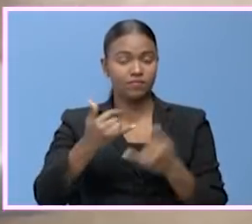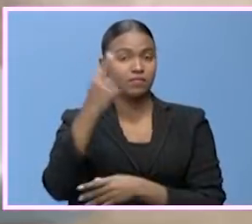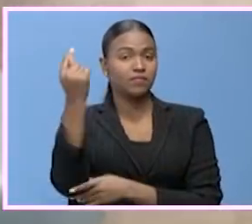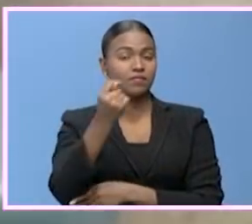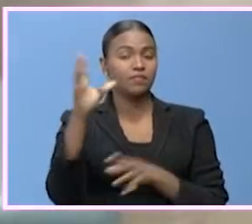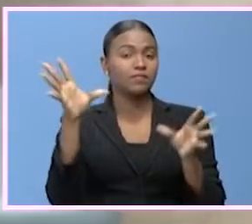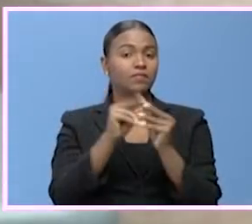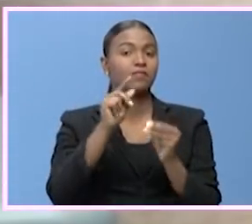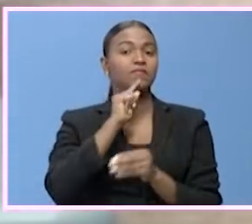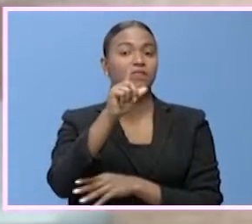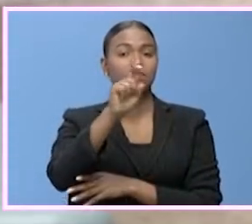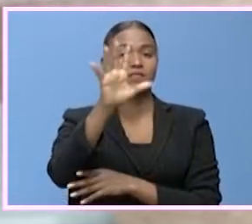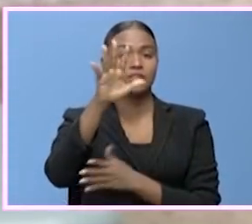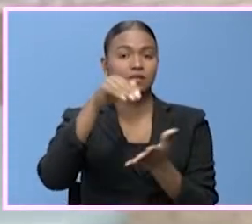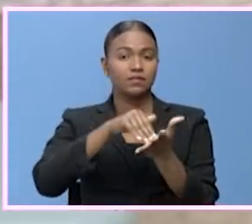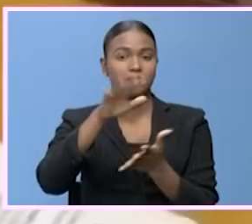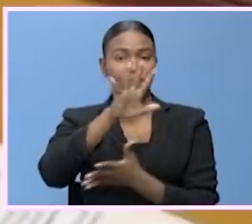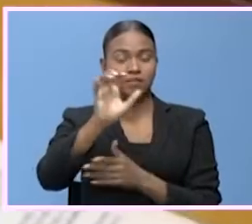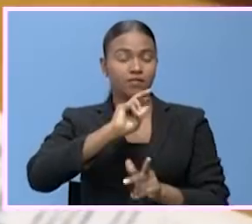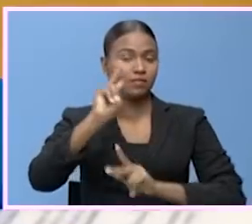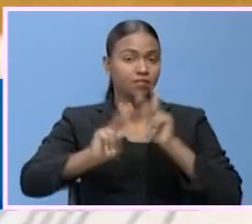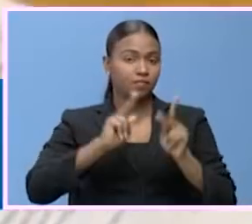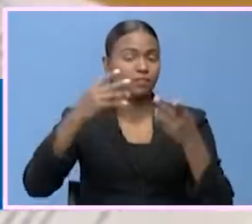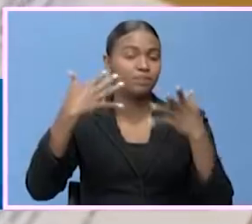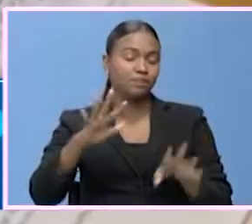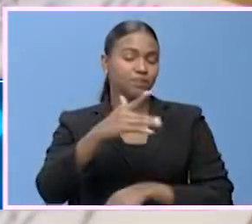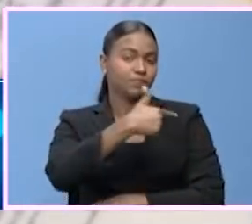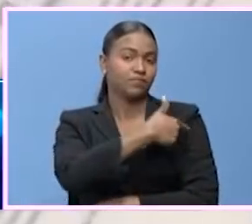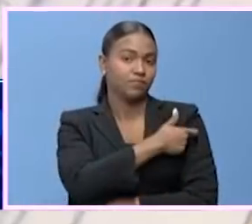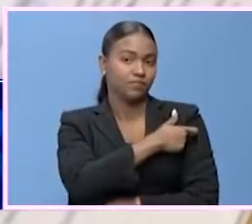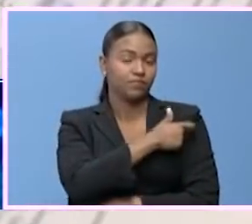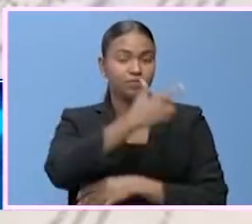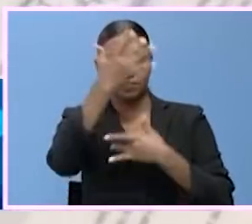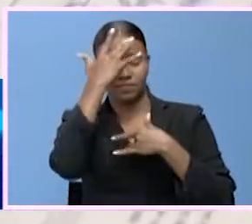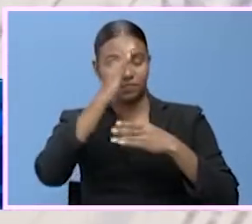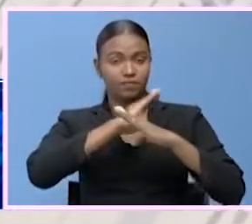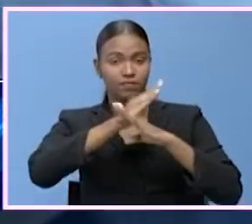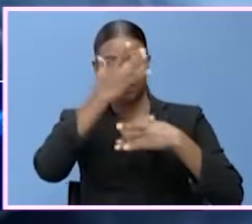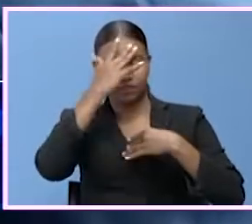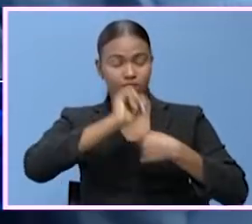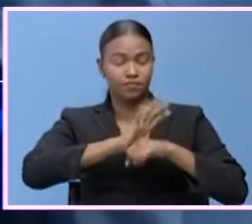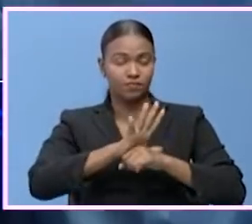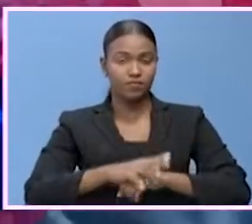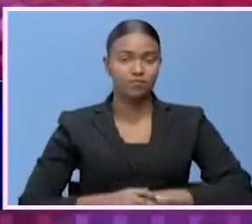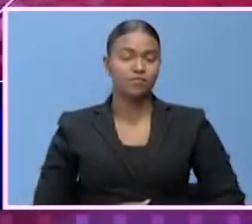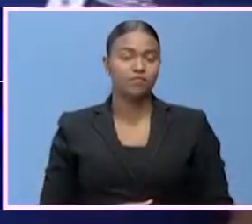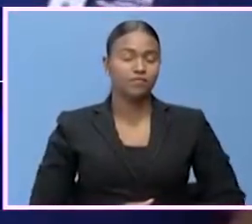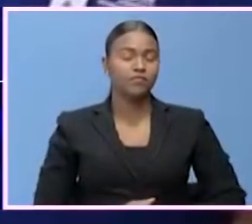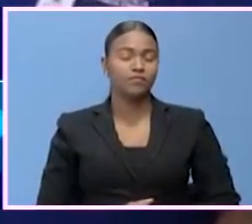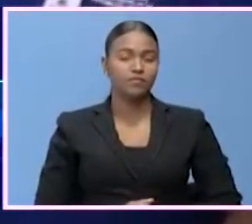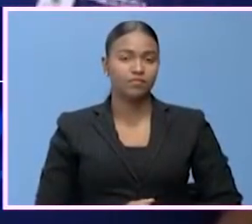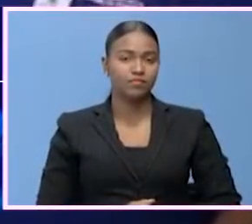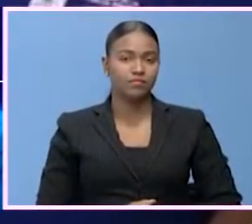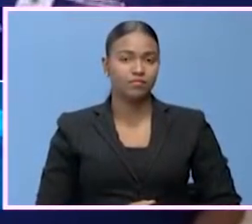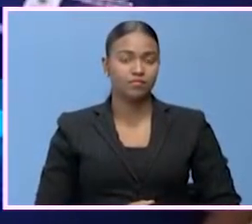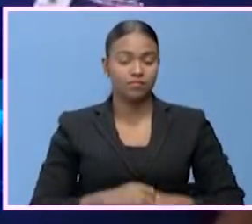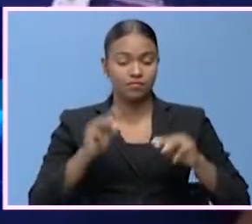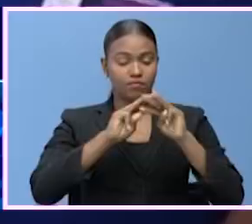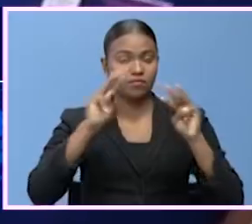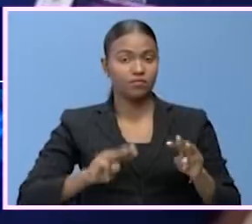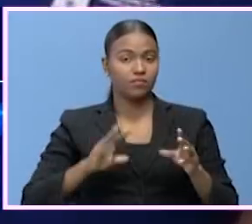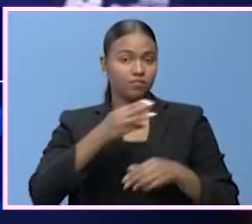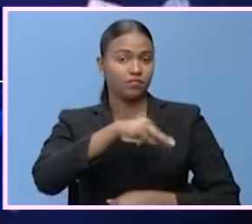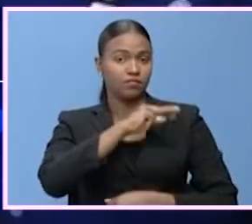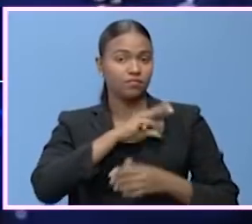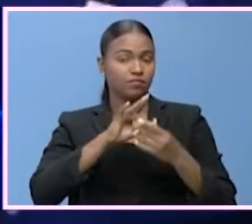más de 105.500 personas han sido vacunadas contra el COVID-19. Ministro de